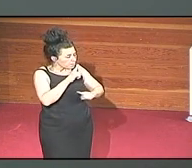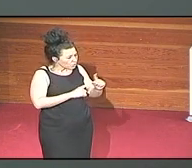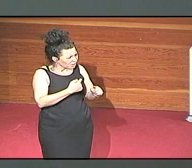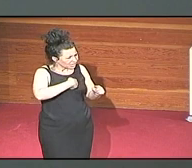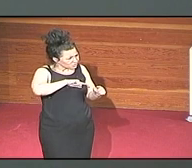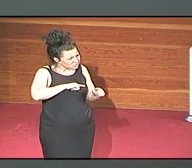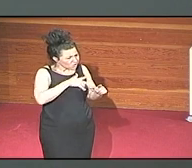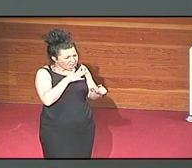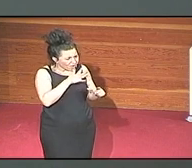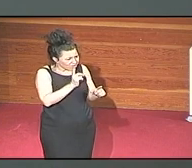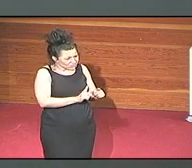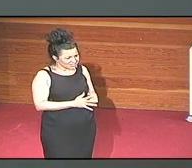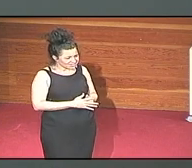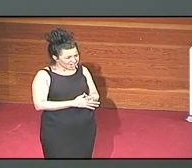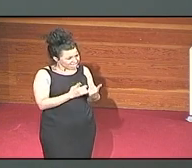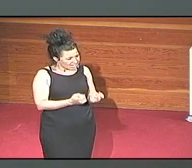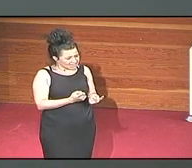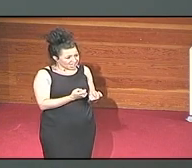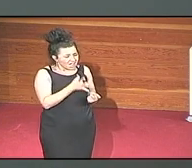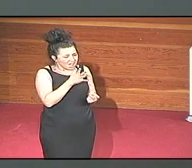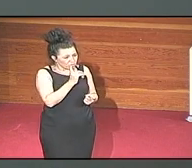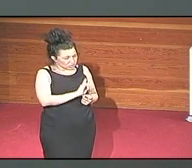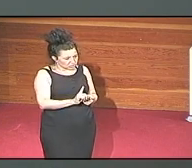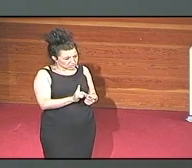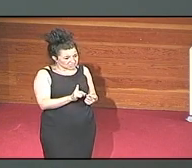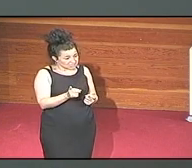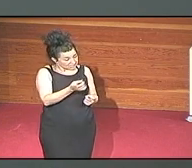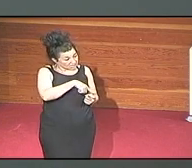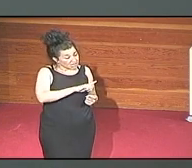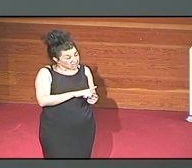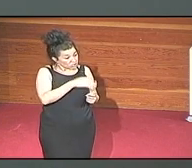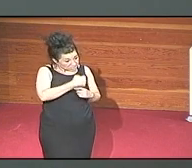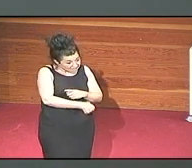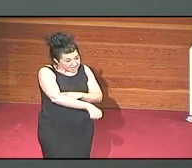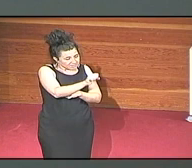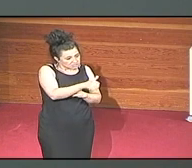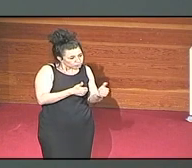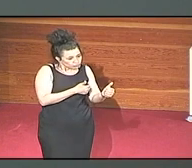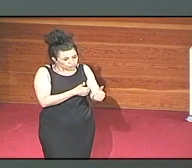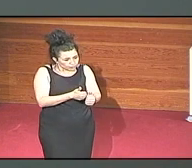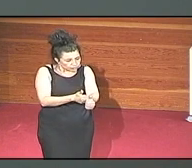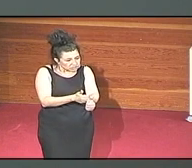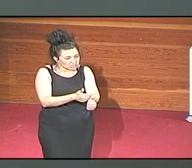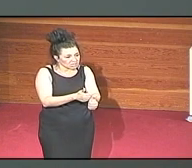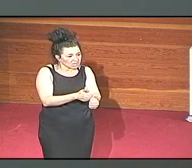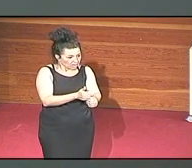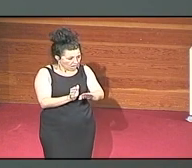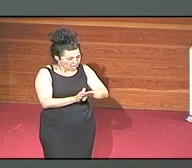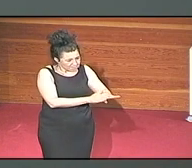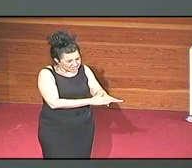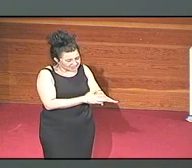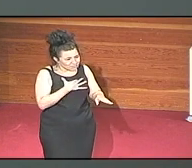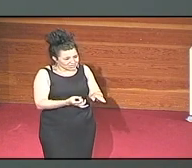agua de hecho después me llevaron a un sitio aparte de seguir a los elefantes son capaces de crear unos pozos